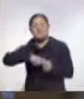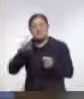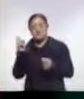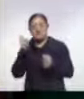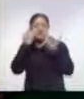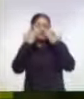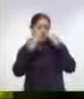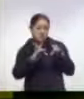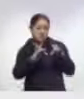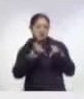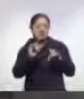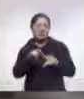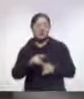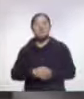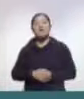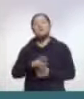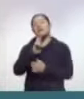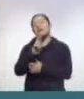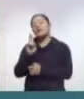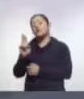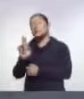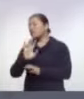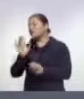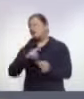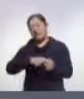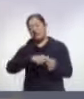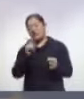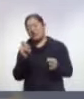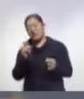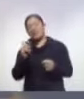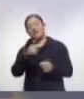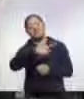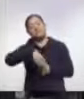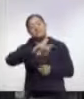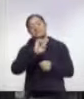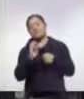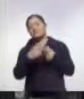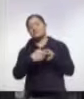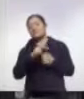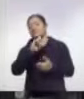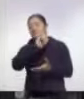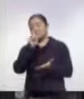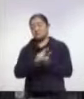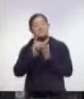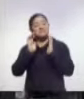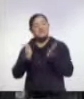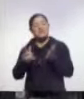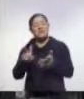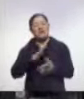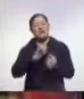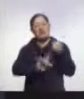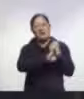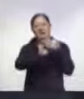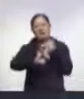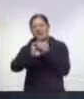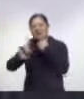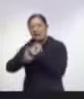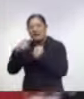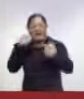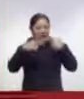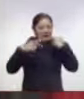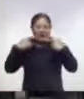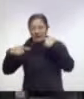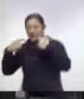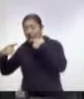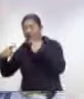El acuerdo para que Reino Unido salga de la Unión Europea se convirtió en ley, tras superar todos los obstáculos parlamentarios y recibir la